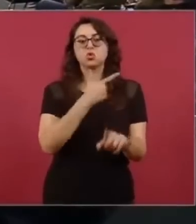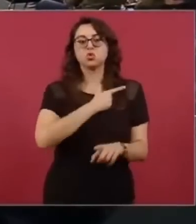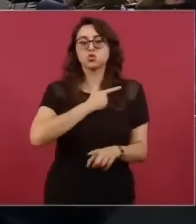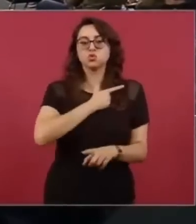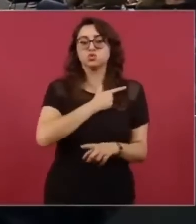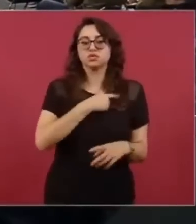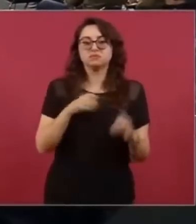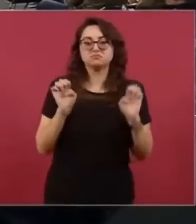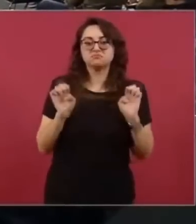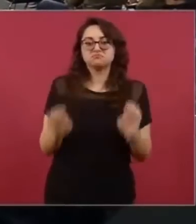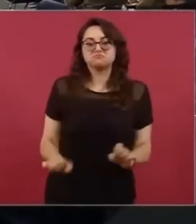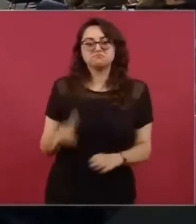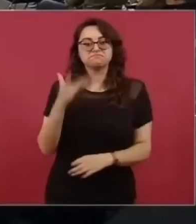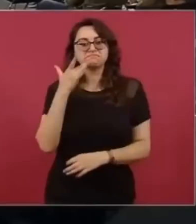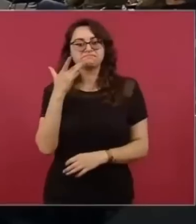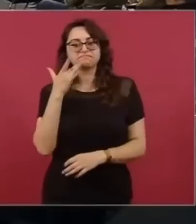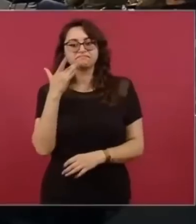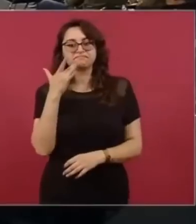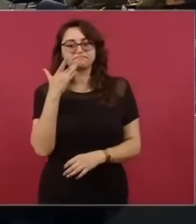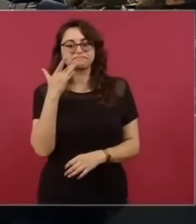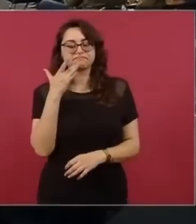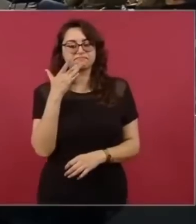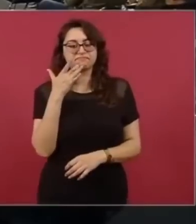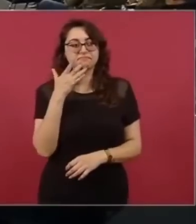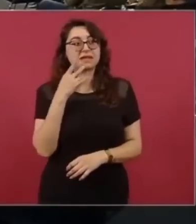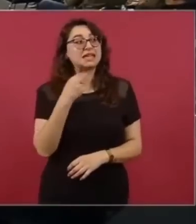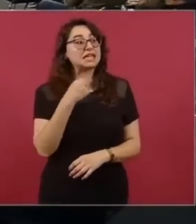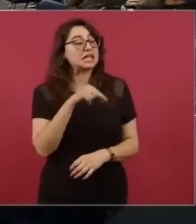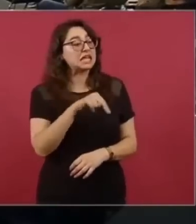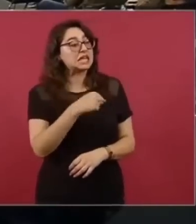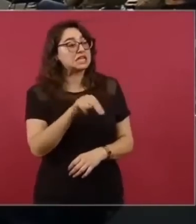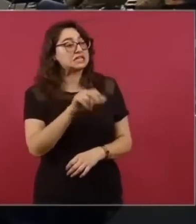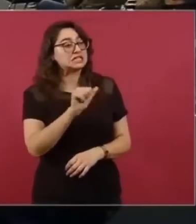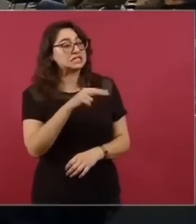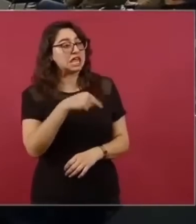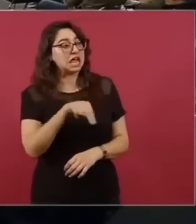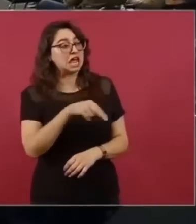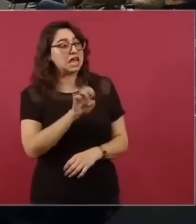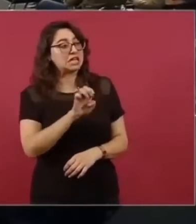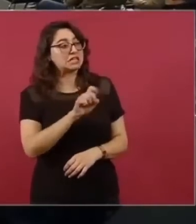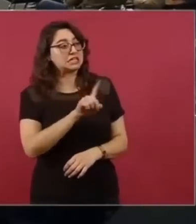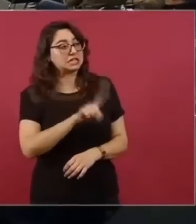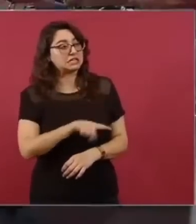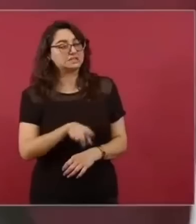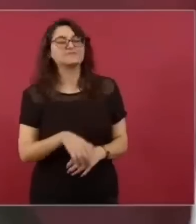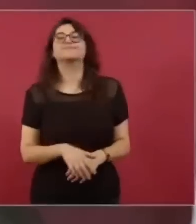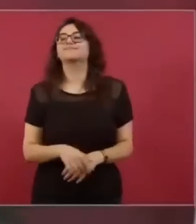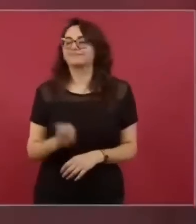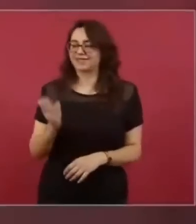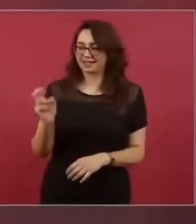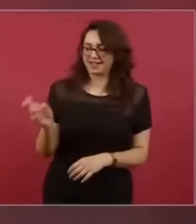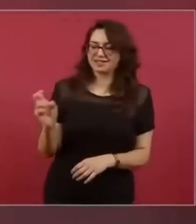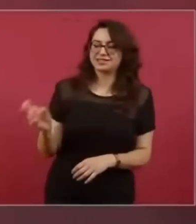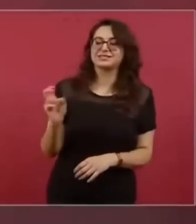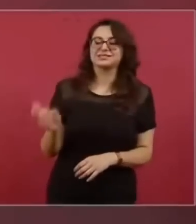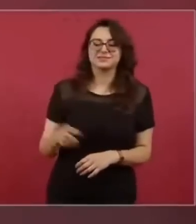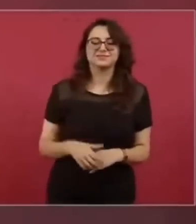el lujo, pues, Yáñez. señor Yáñez. Sí. ¿Saben